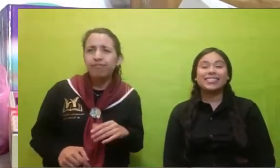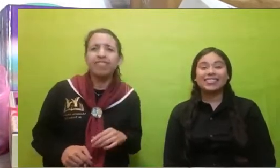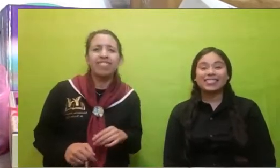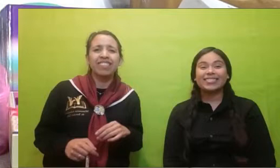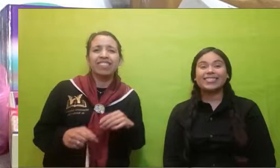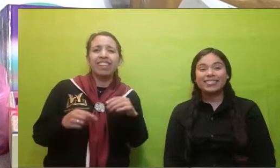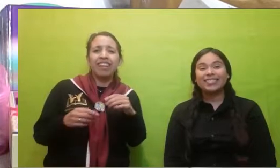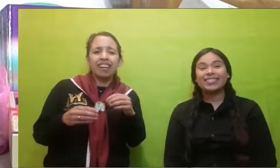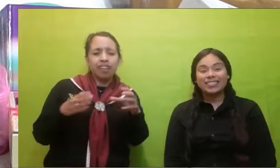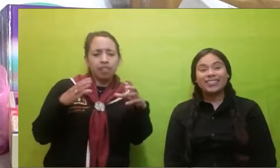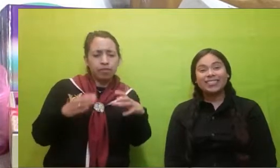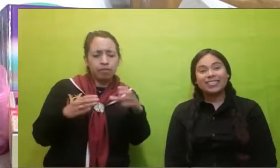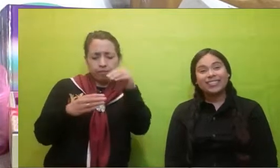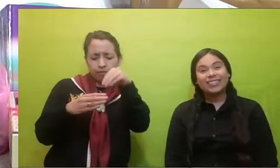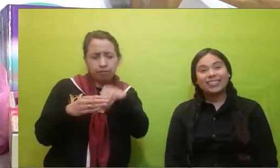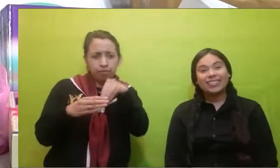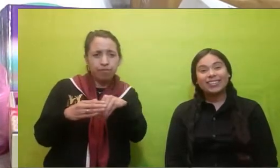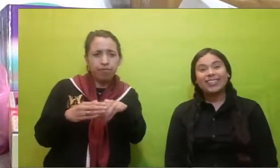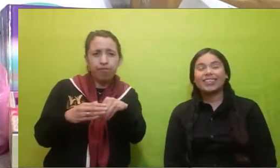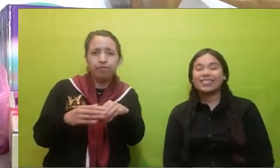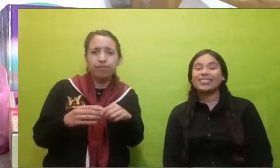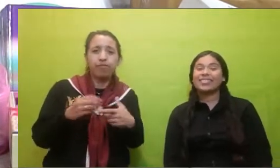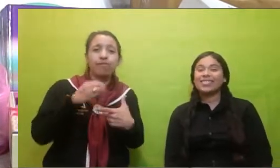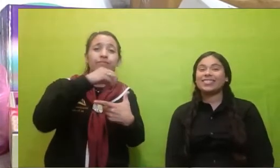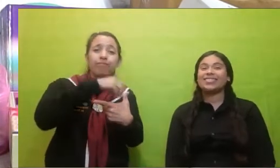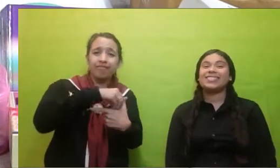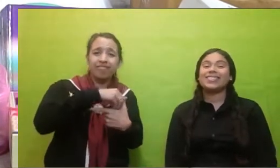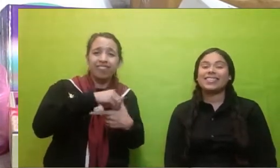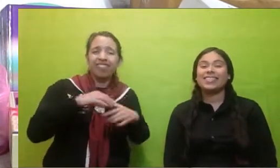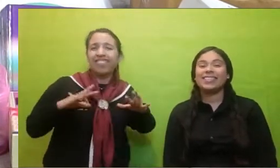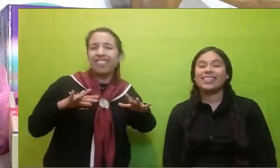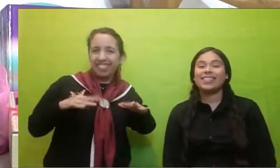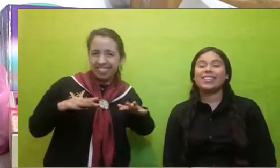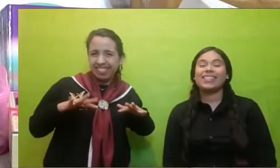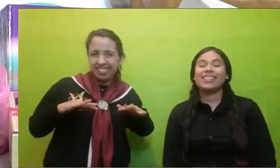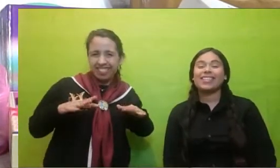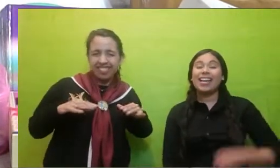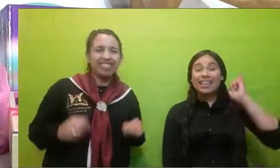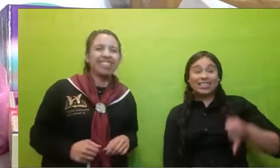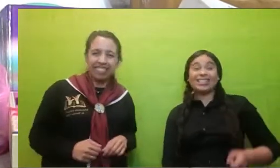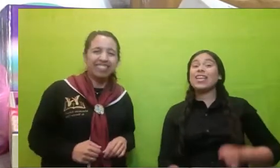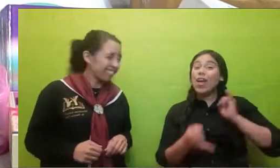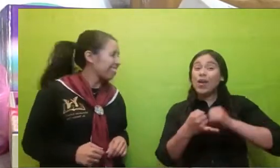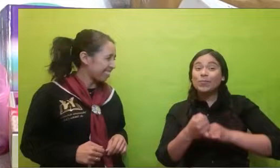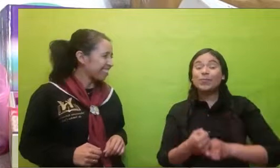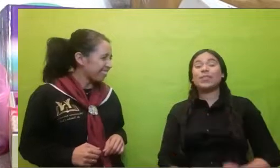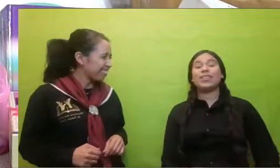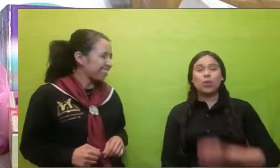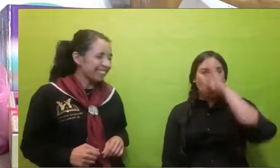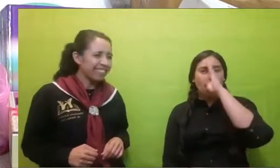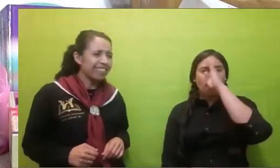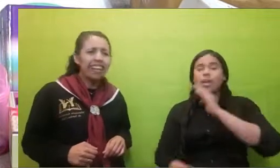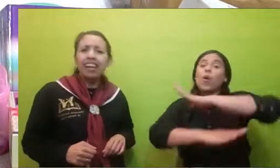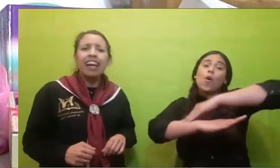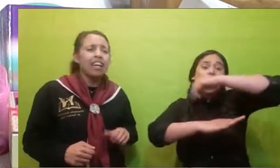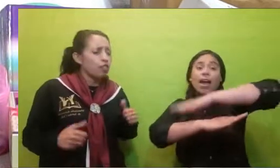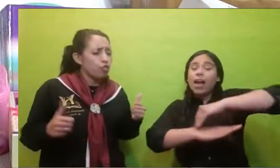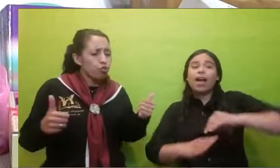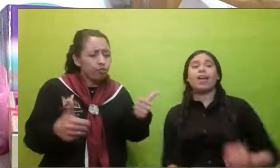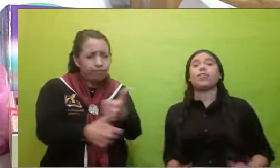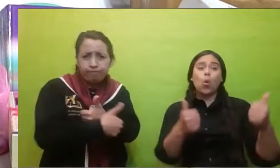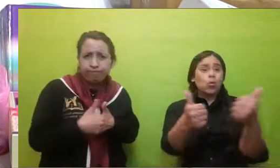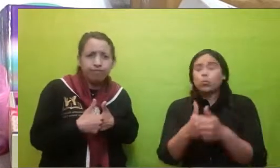estás en tu casa, dile a tu mamá y dile a tu papá que hoy es muy necesario que puedan ofrendar para Nuevo Tiempo